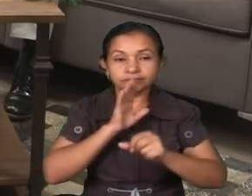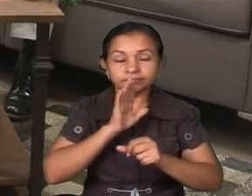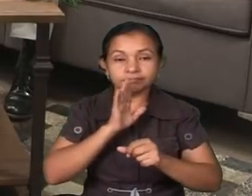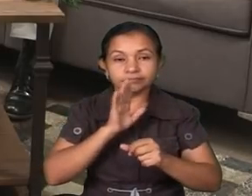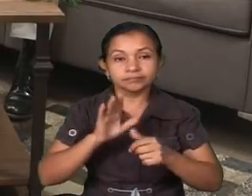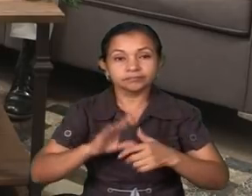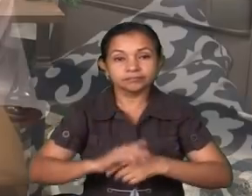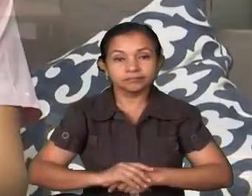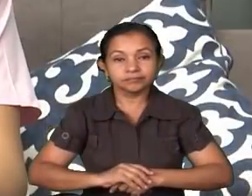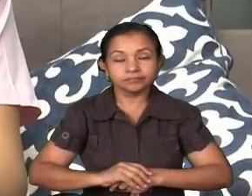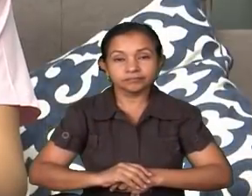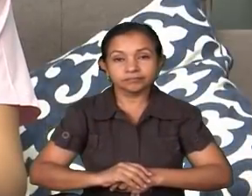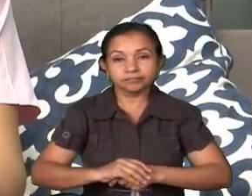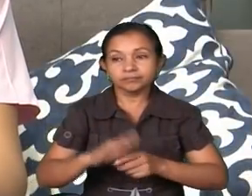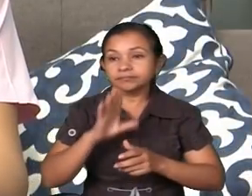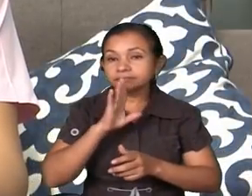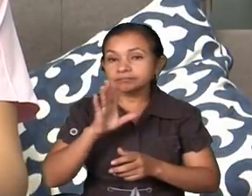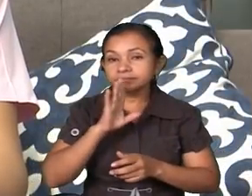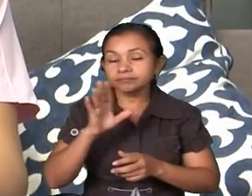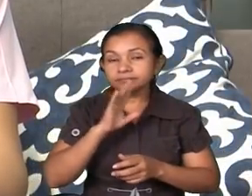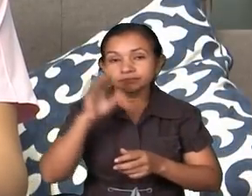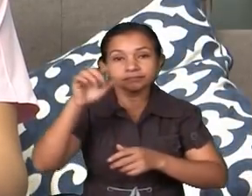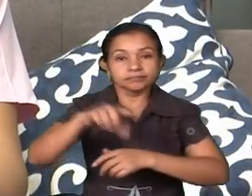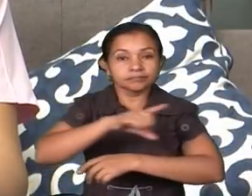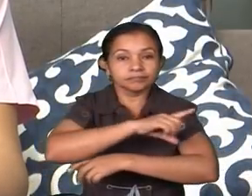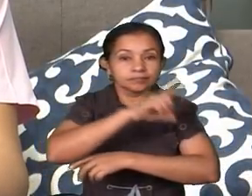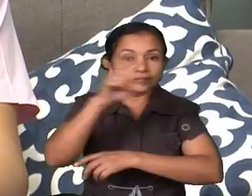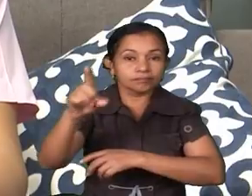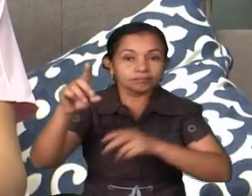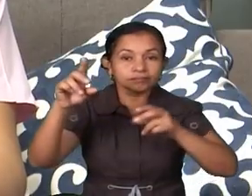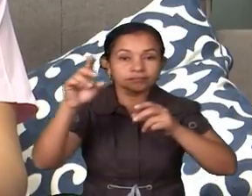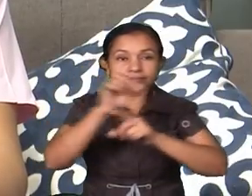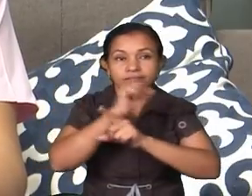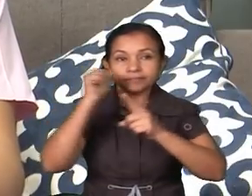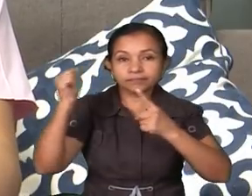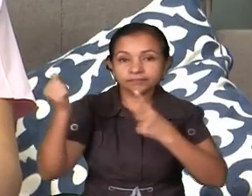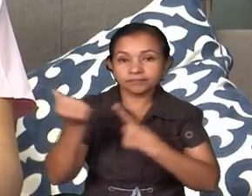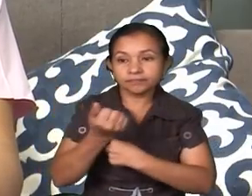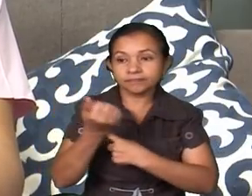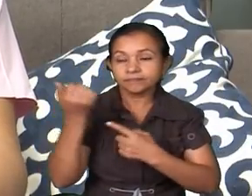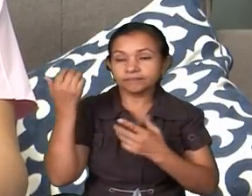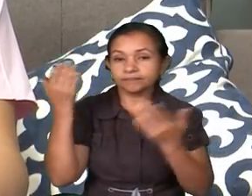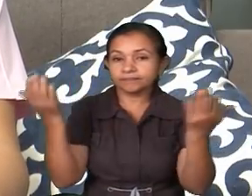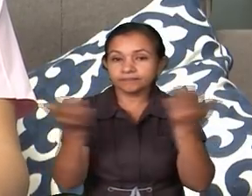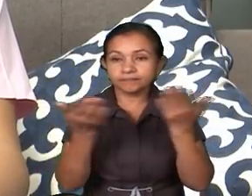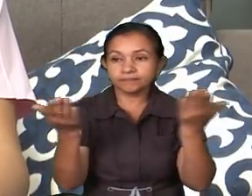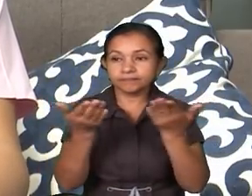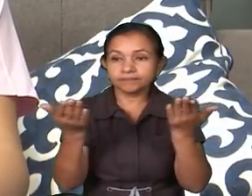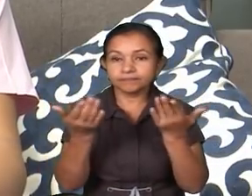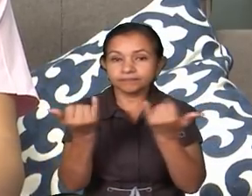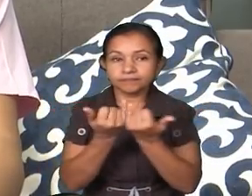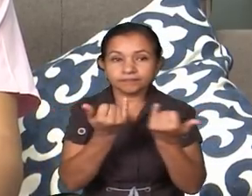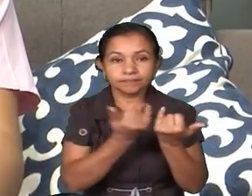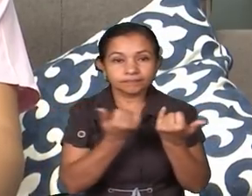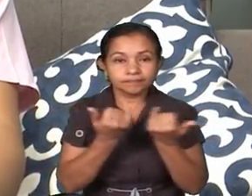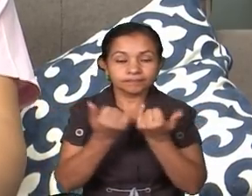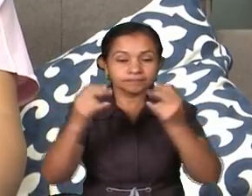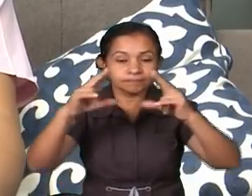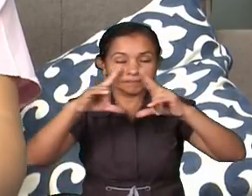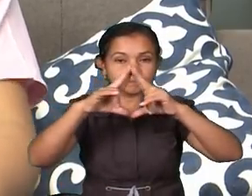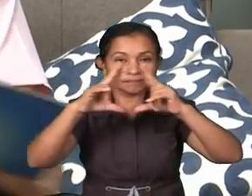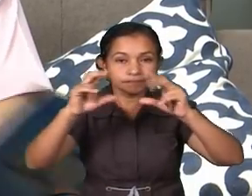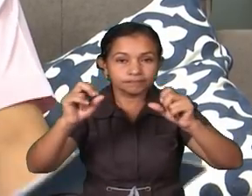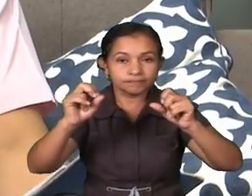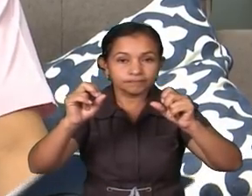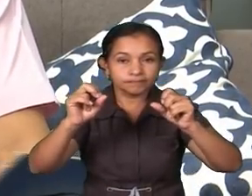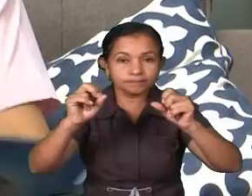punto. Nosotros estamos conversando hoy en su programa desde el Parlamento sobre el injerencismo norteamericano en Nicaragua,